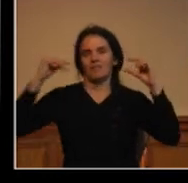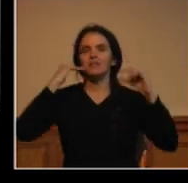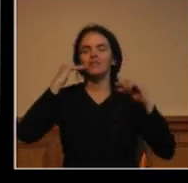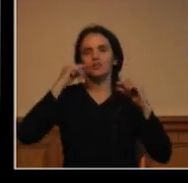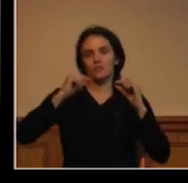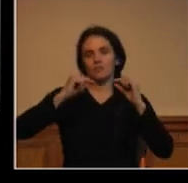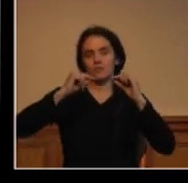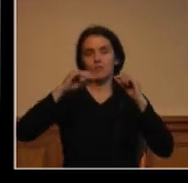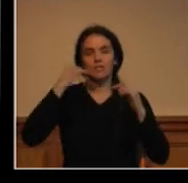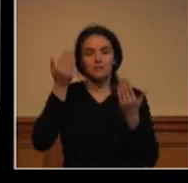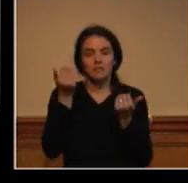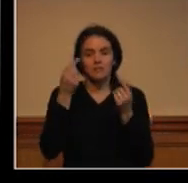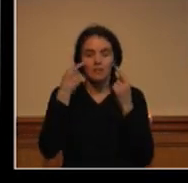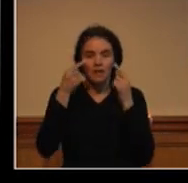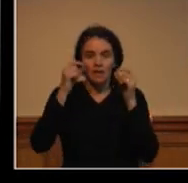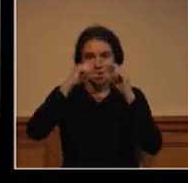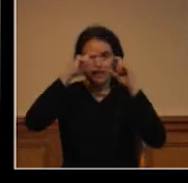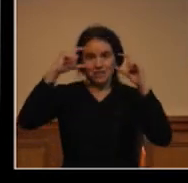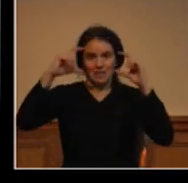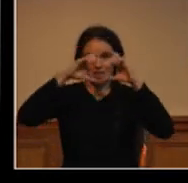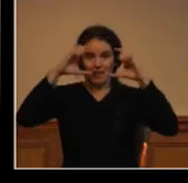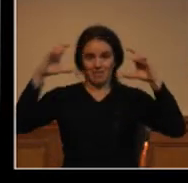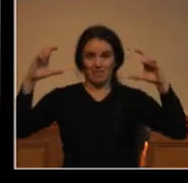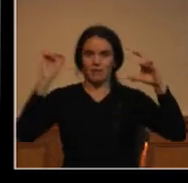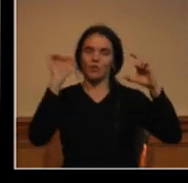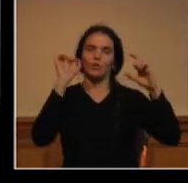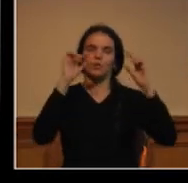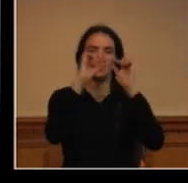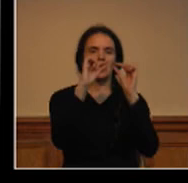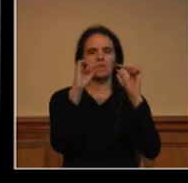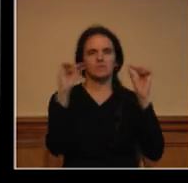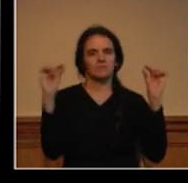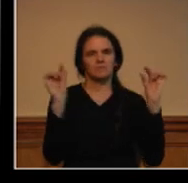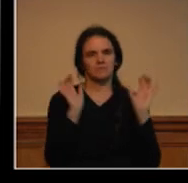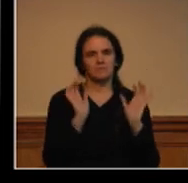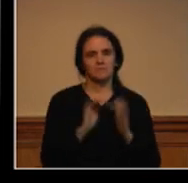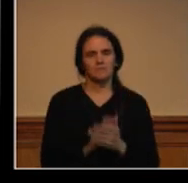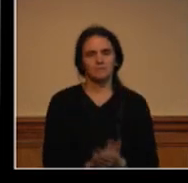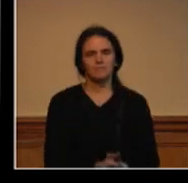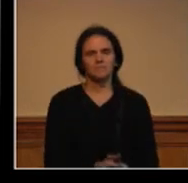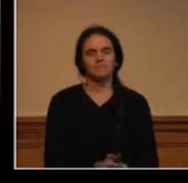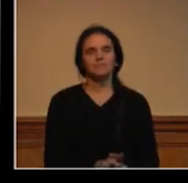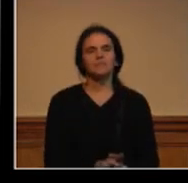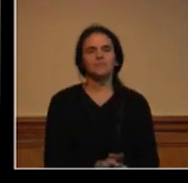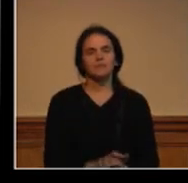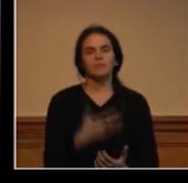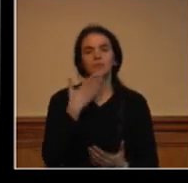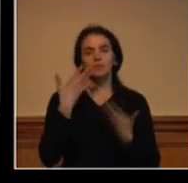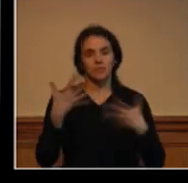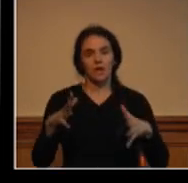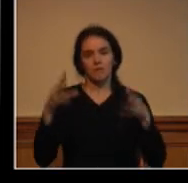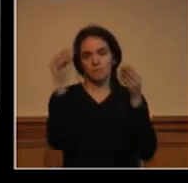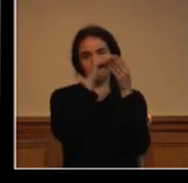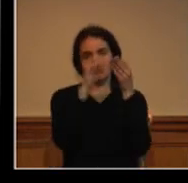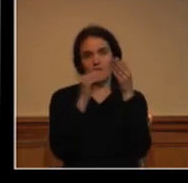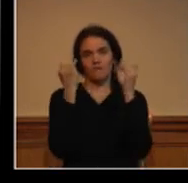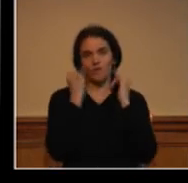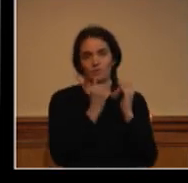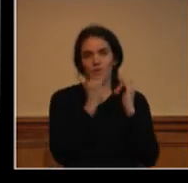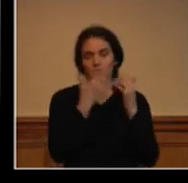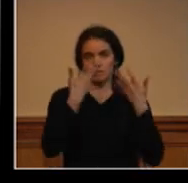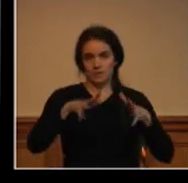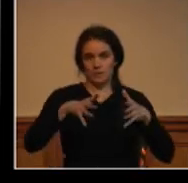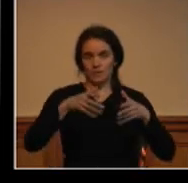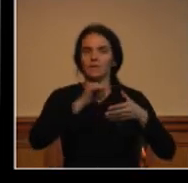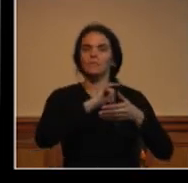muy grande todas las letras o va a ser en un tamaño más regular. Una vez que esté llenado todo esto, podemos ya